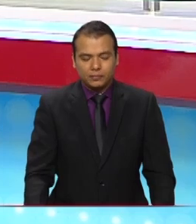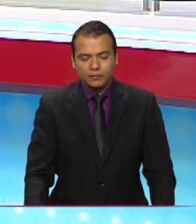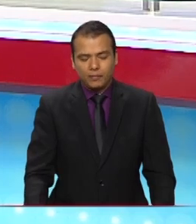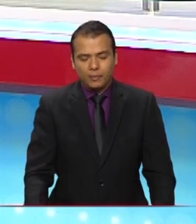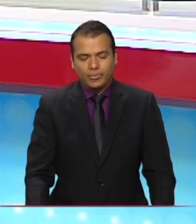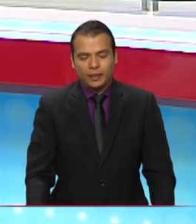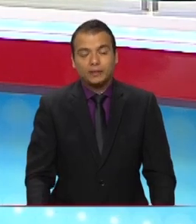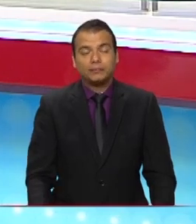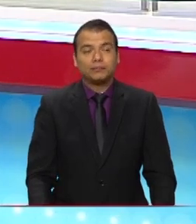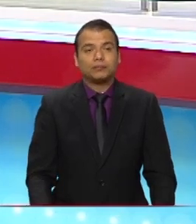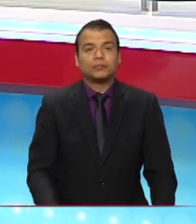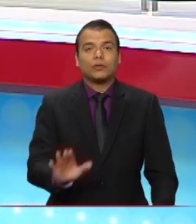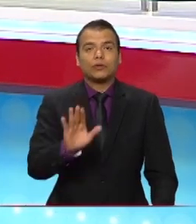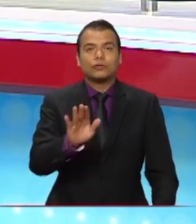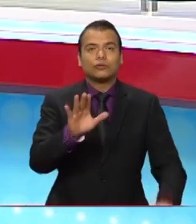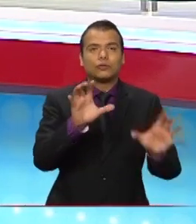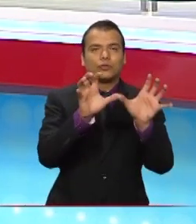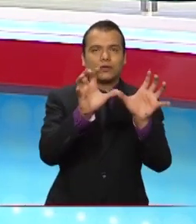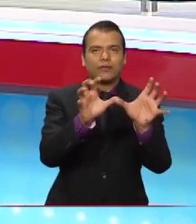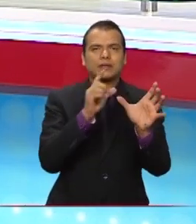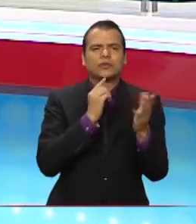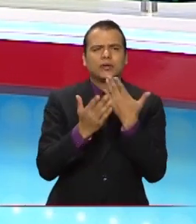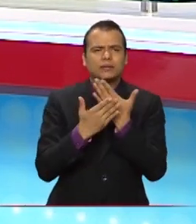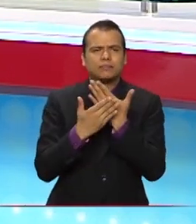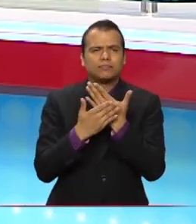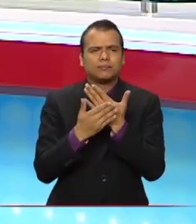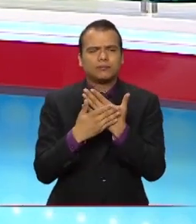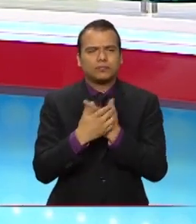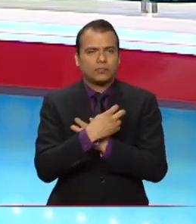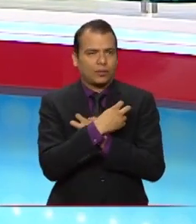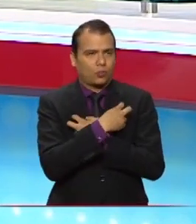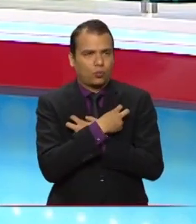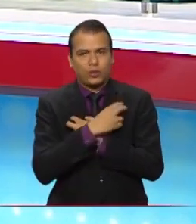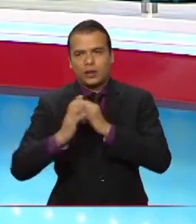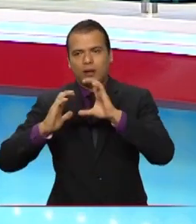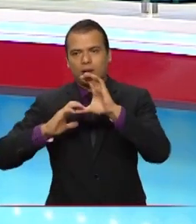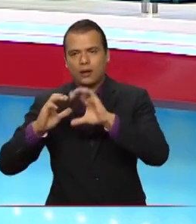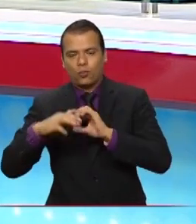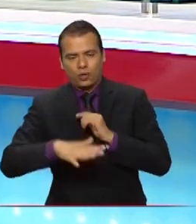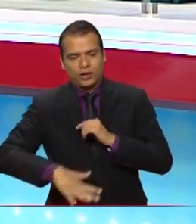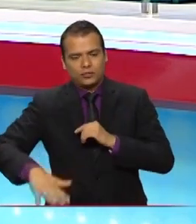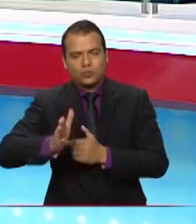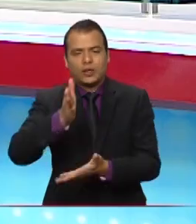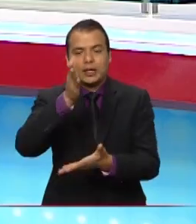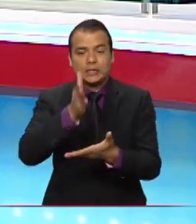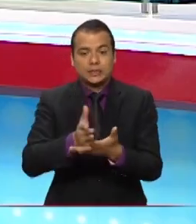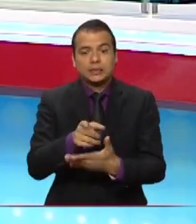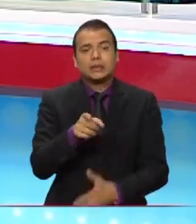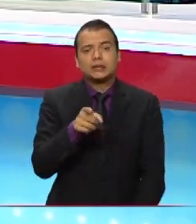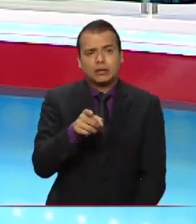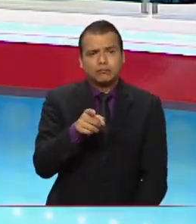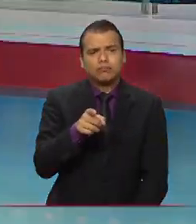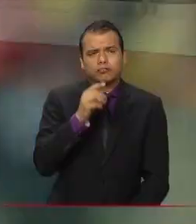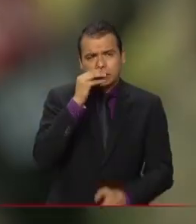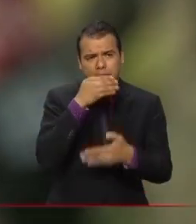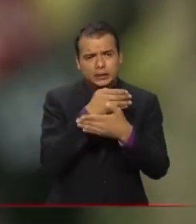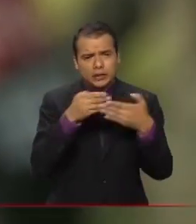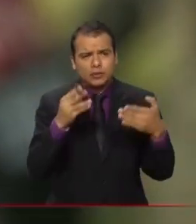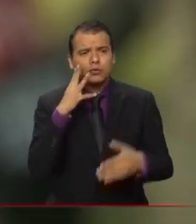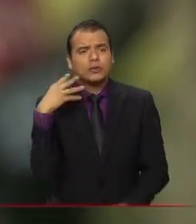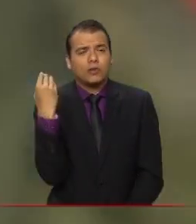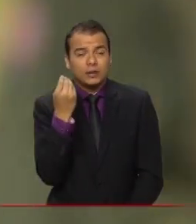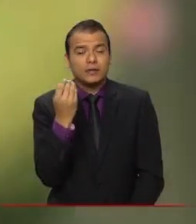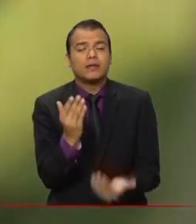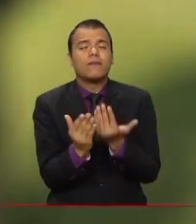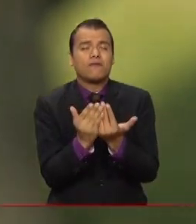Según la Defensoría del Pueblo, en zona limítrofe entre Huila y Cauca, existe un riesgo extremo de que niños y adolescentes sean